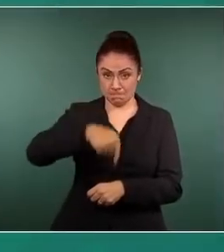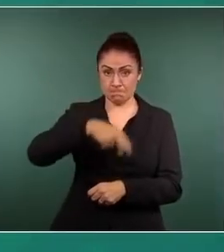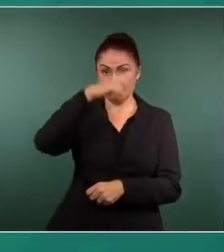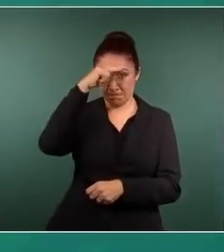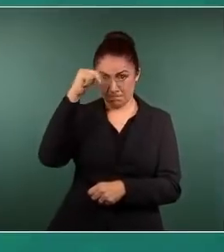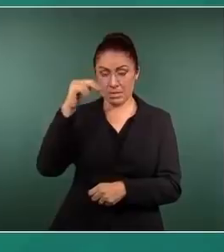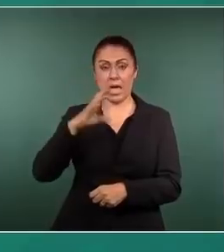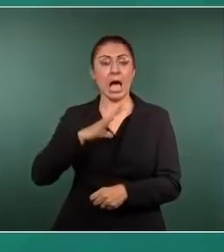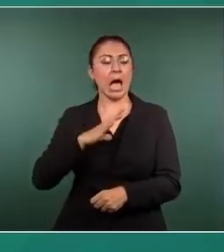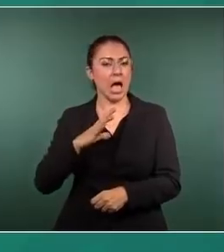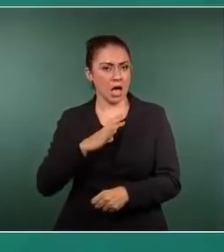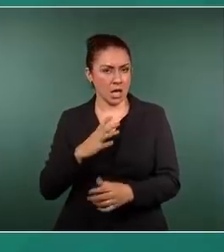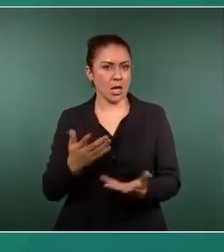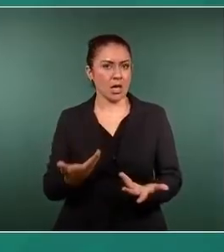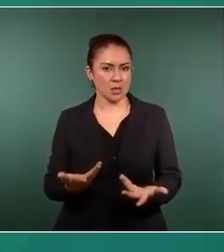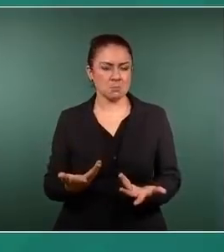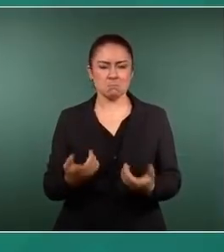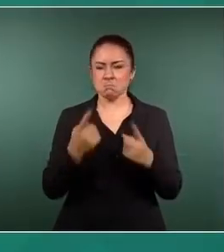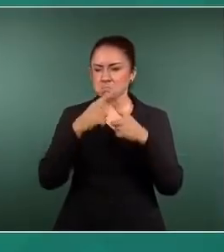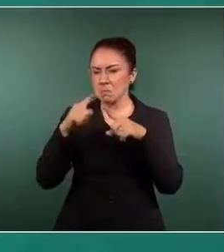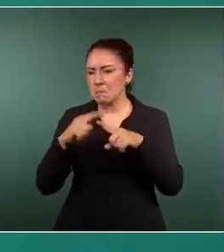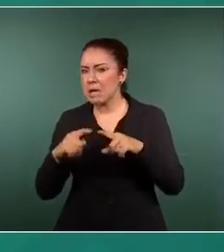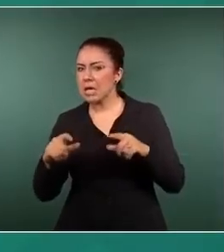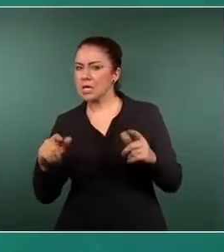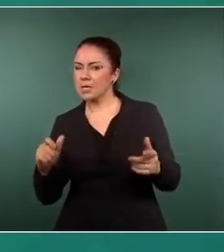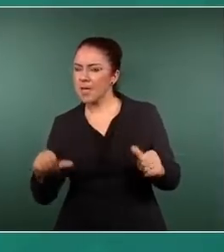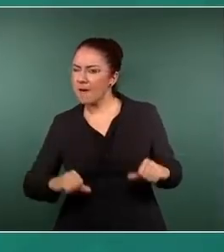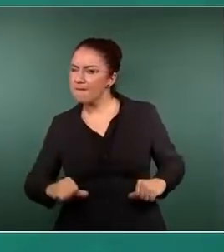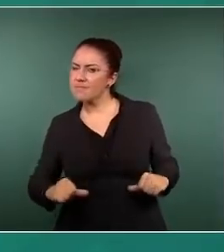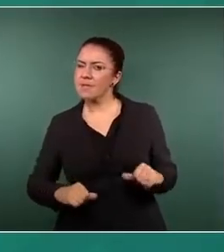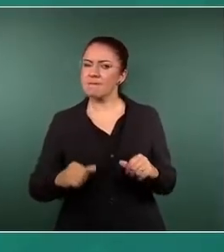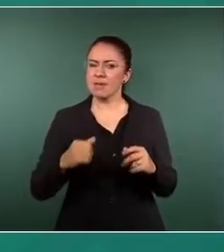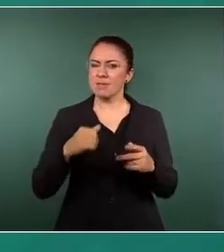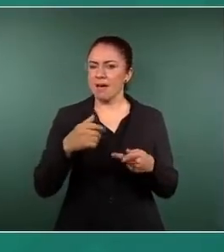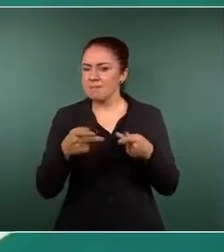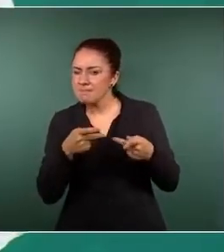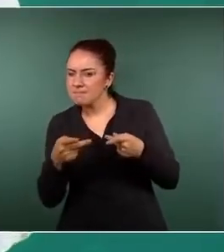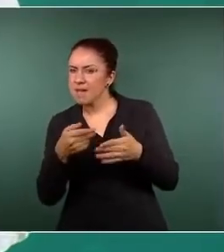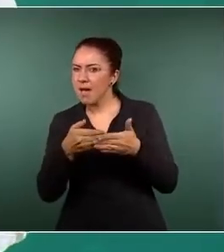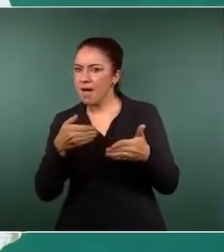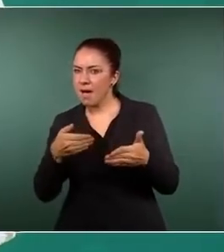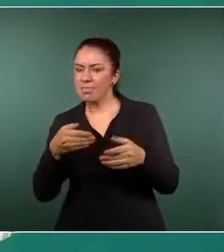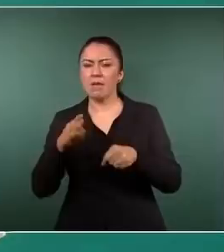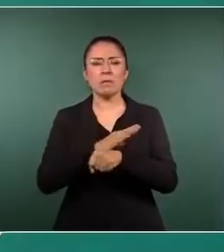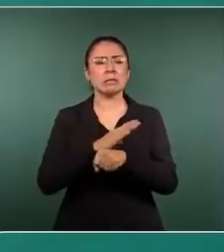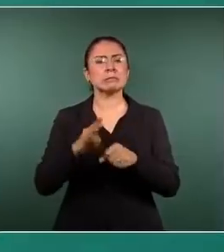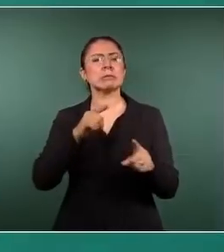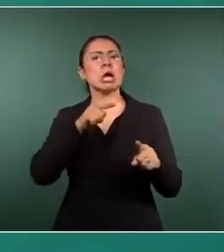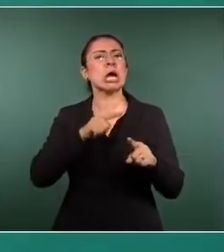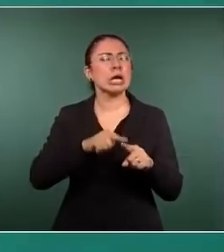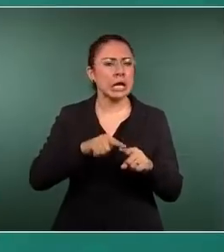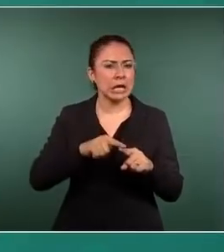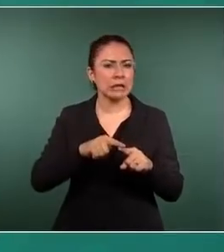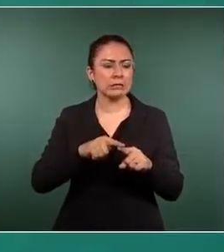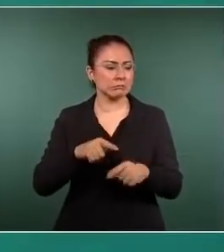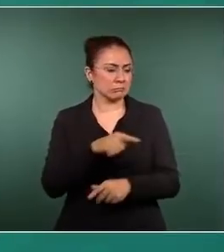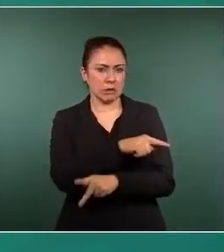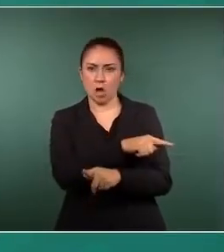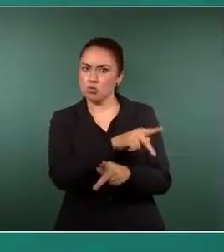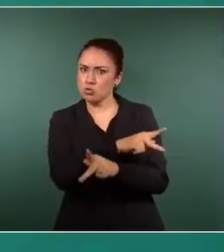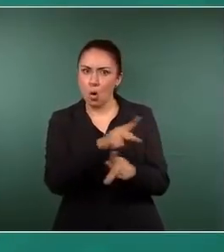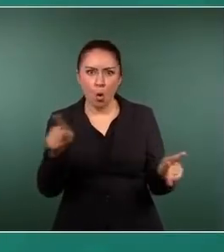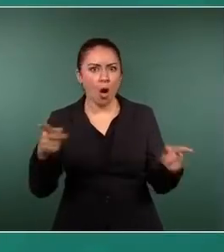se están llevando a cabo acciones para beneficiar al pueblo